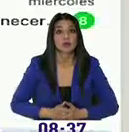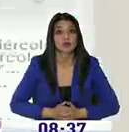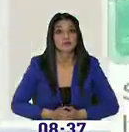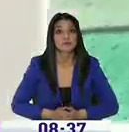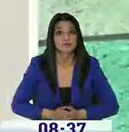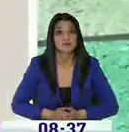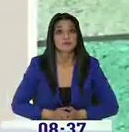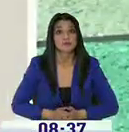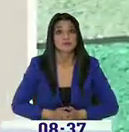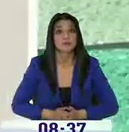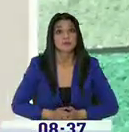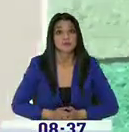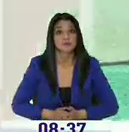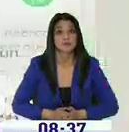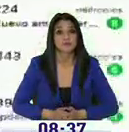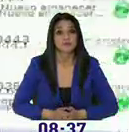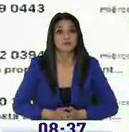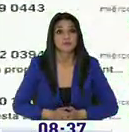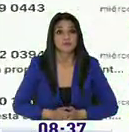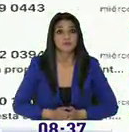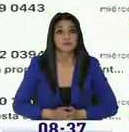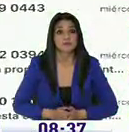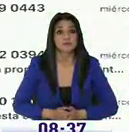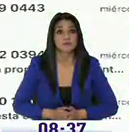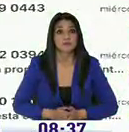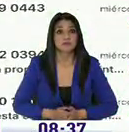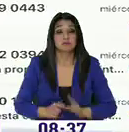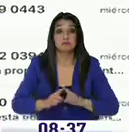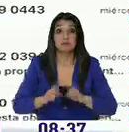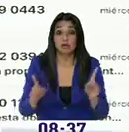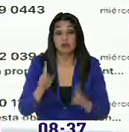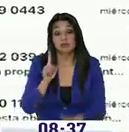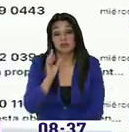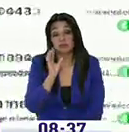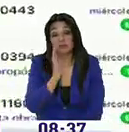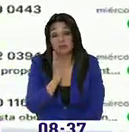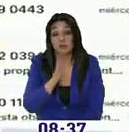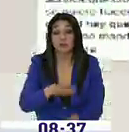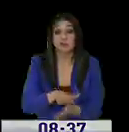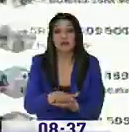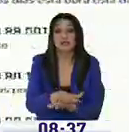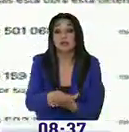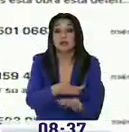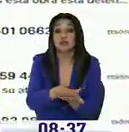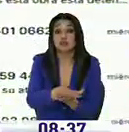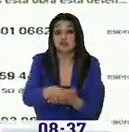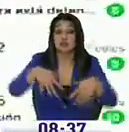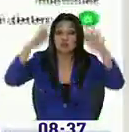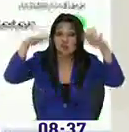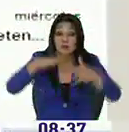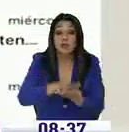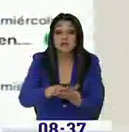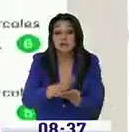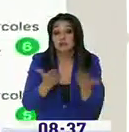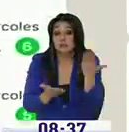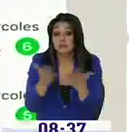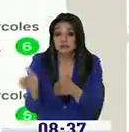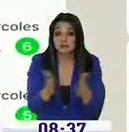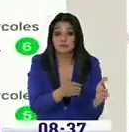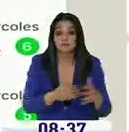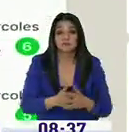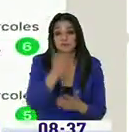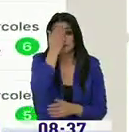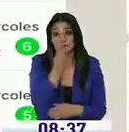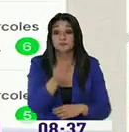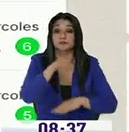a propósito de la diversidad. Ah, pero mira que hay un vecino que le molesta y algo debe tener de razón cuando está diciendo eso. Buenas tardes, por